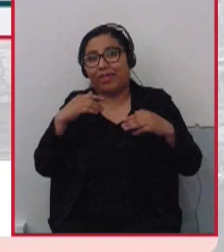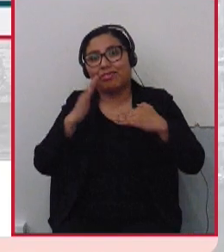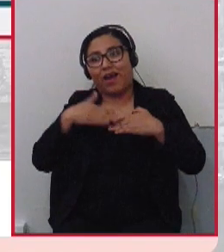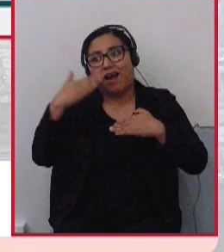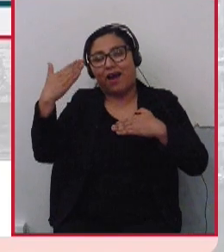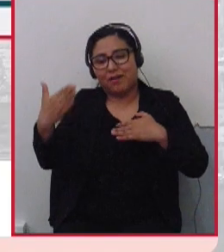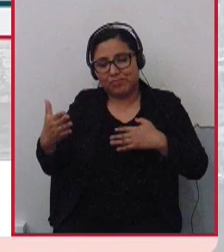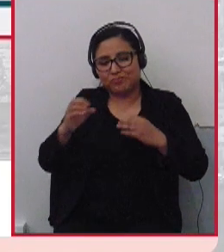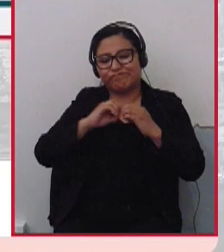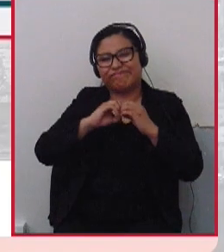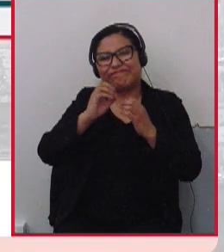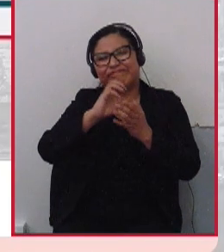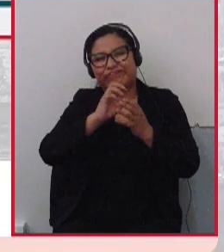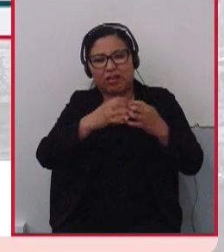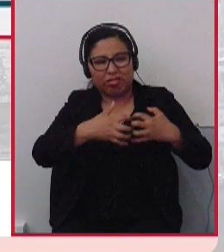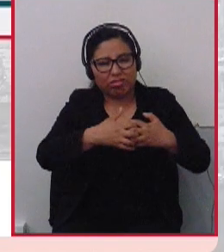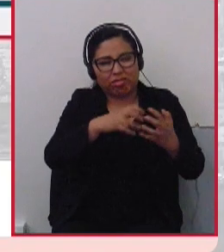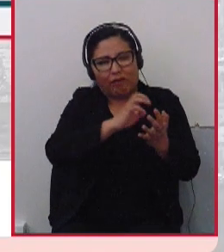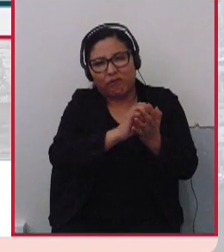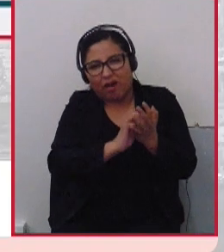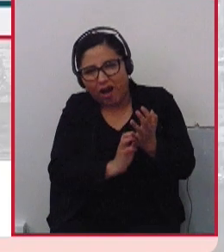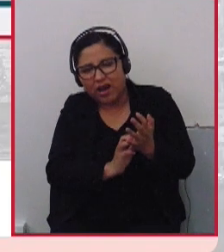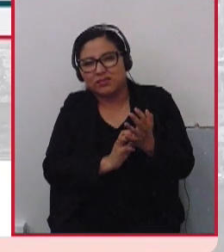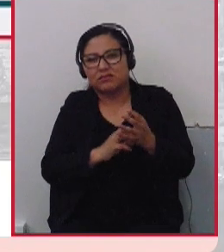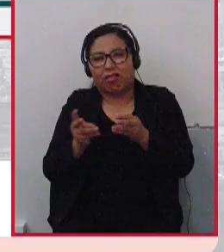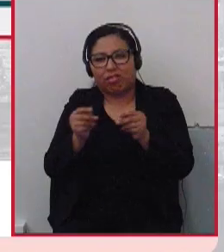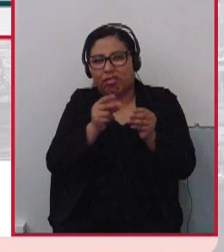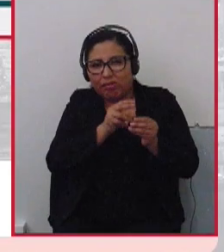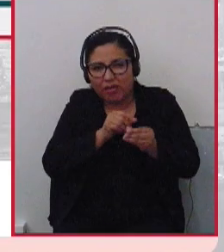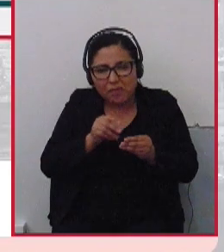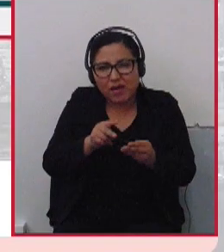vino tema de desgaste, arenamientos y empiezan las variabilidades, ¿no?